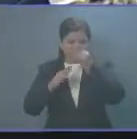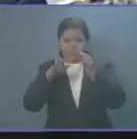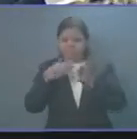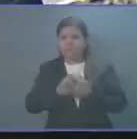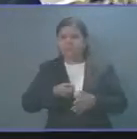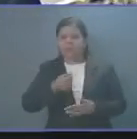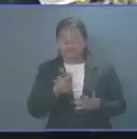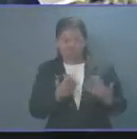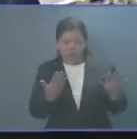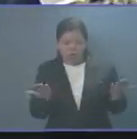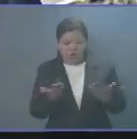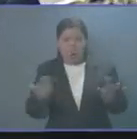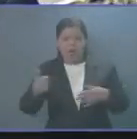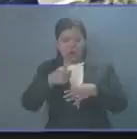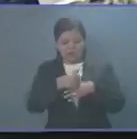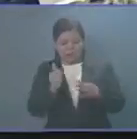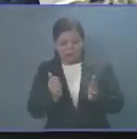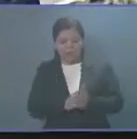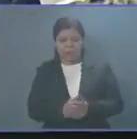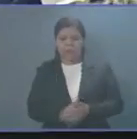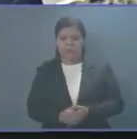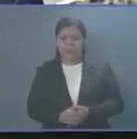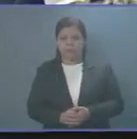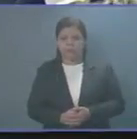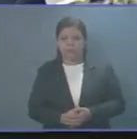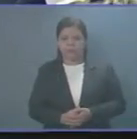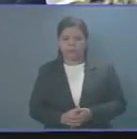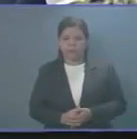este órgano del Estado.